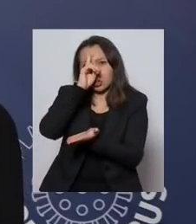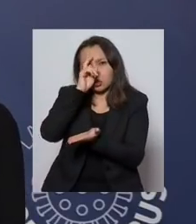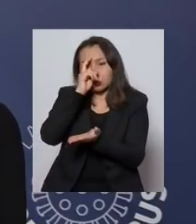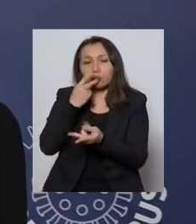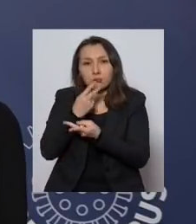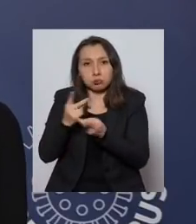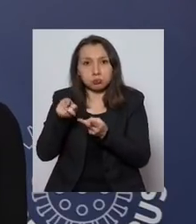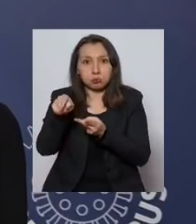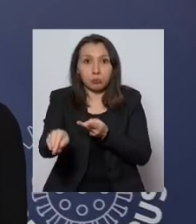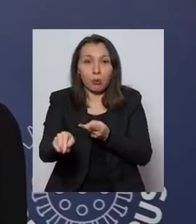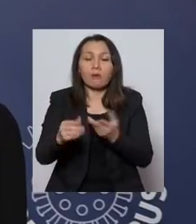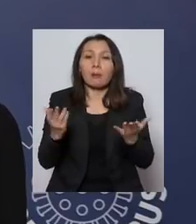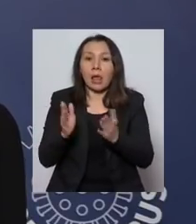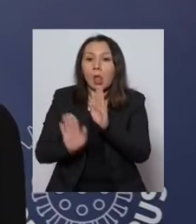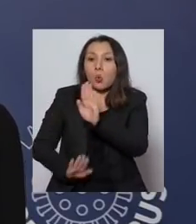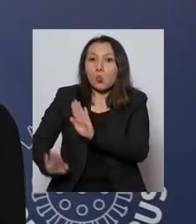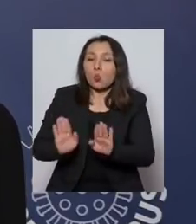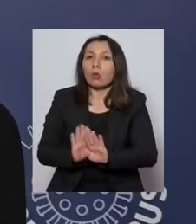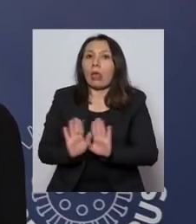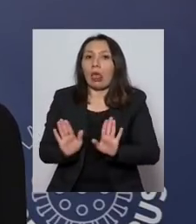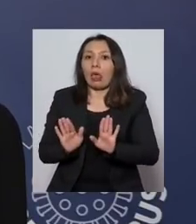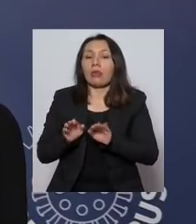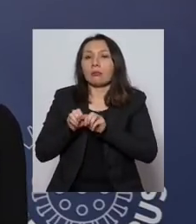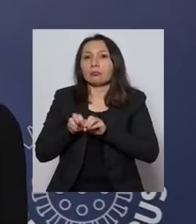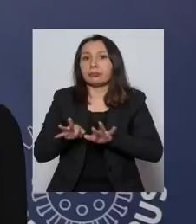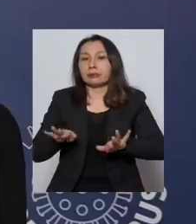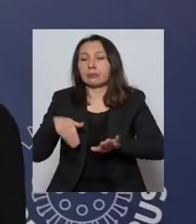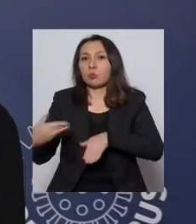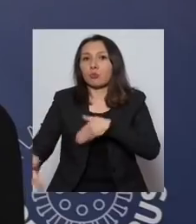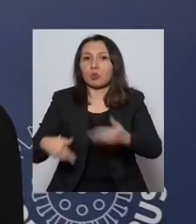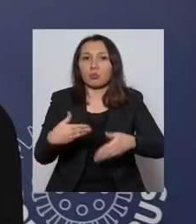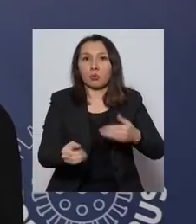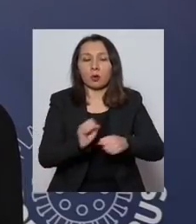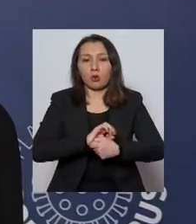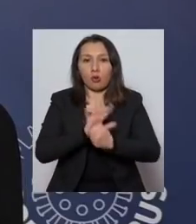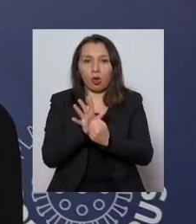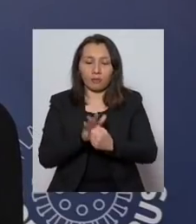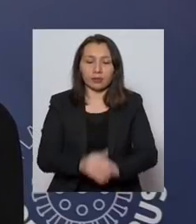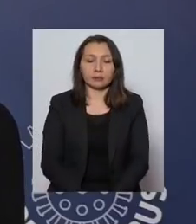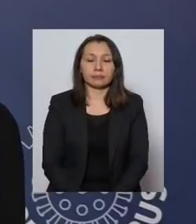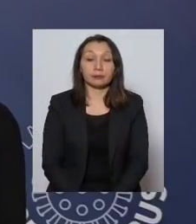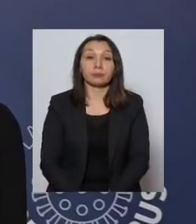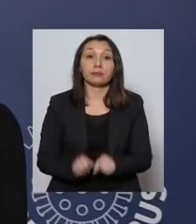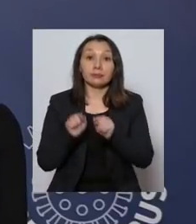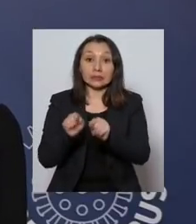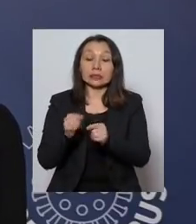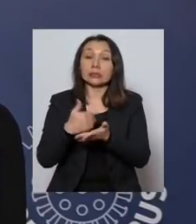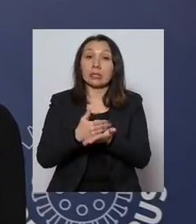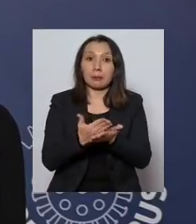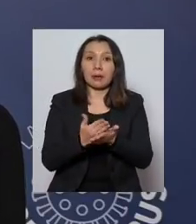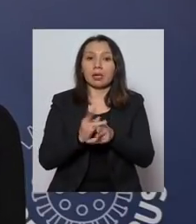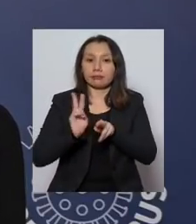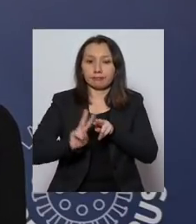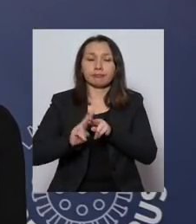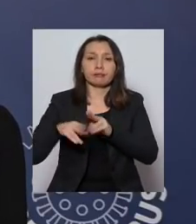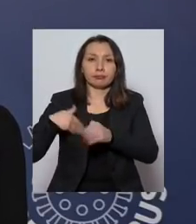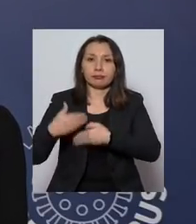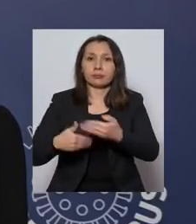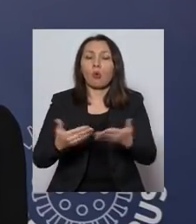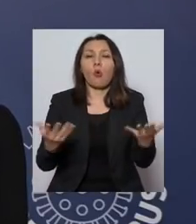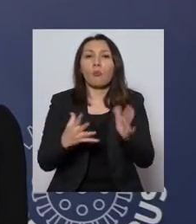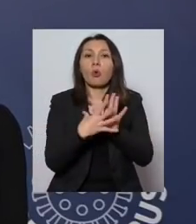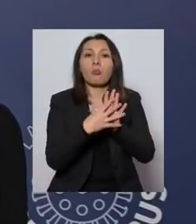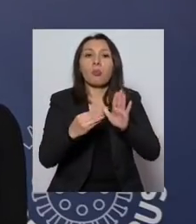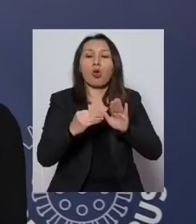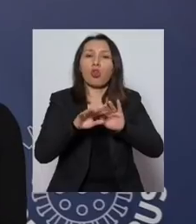asistencia pública para prevenir un eventual contagio del coronavirus. Este plan se desarrolla a través del